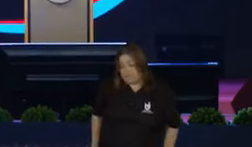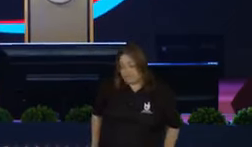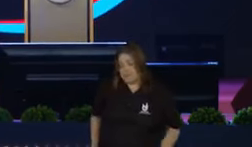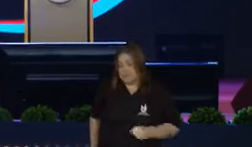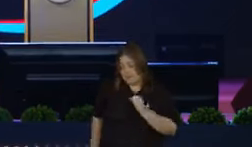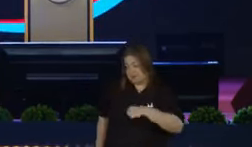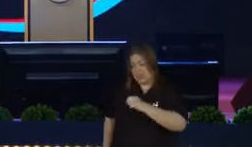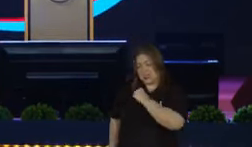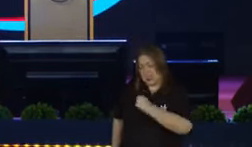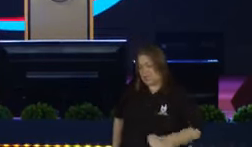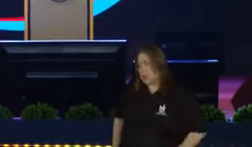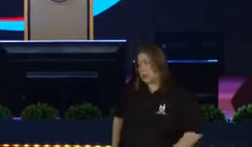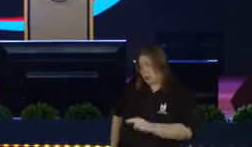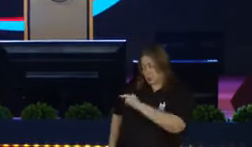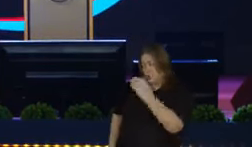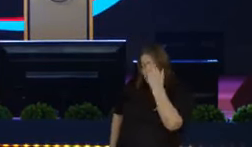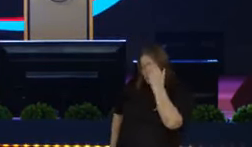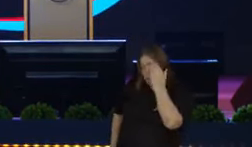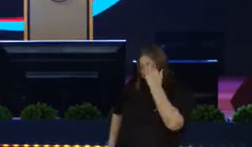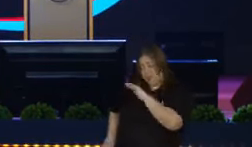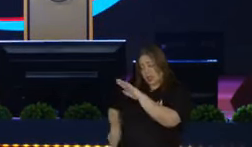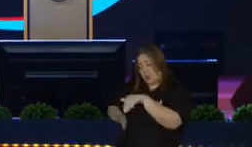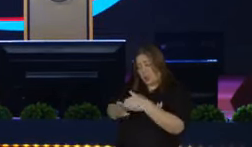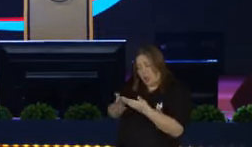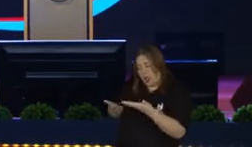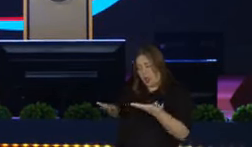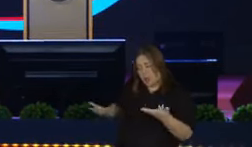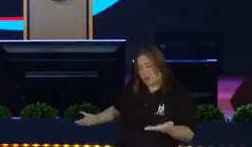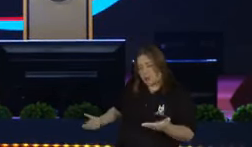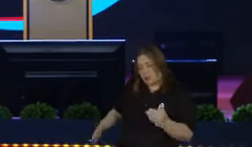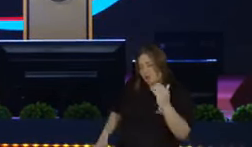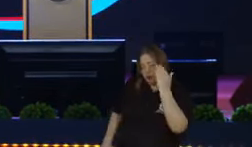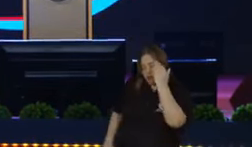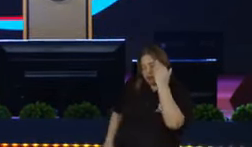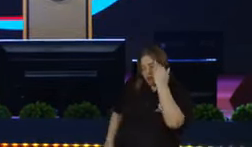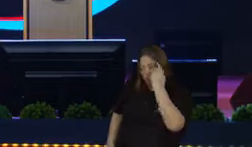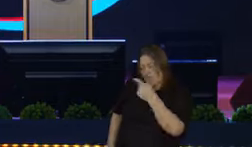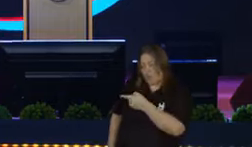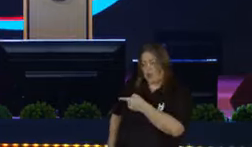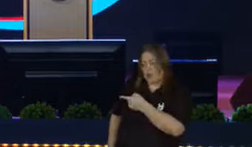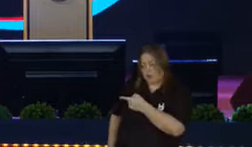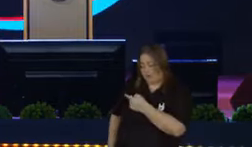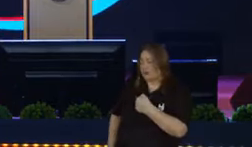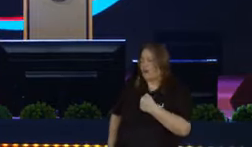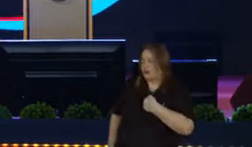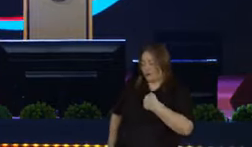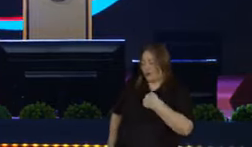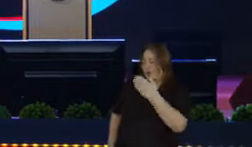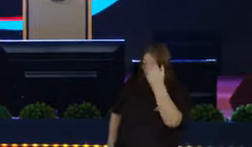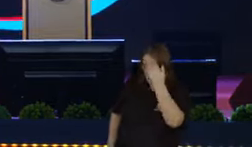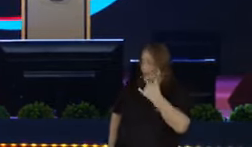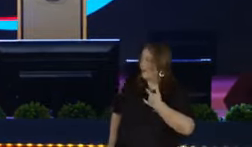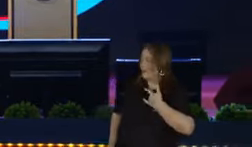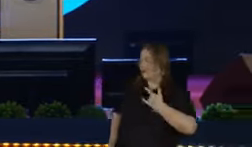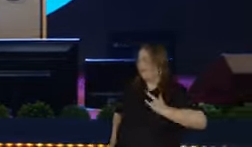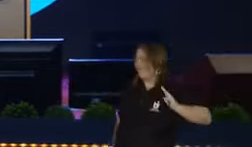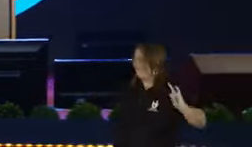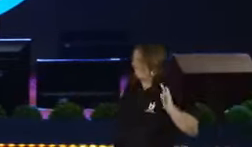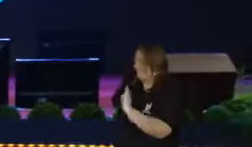Señor, tú sabes todas las cosas. Tú sabes que te amo.